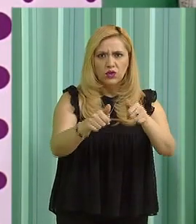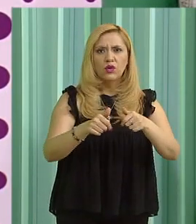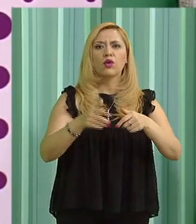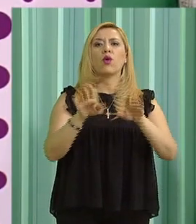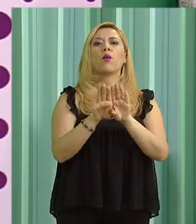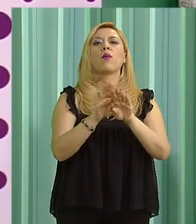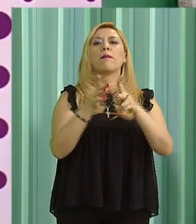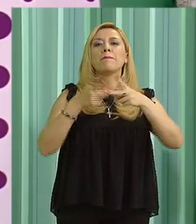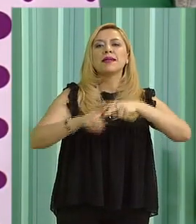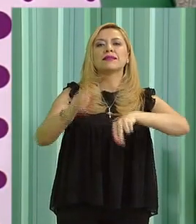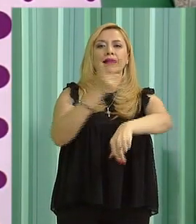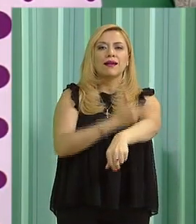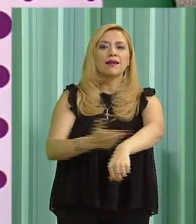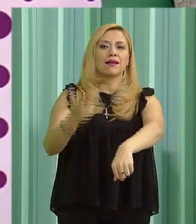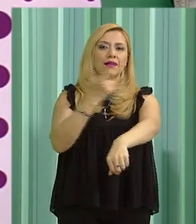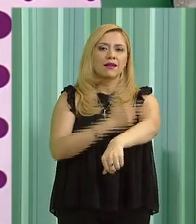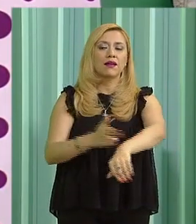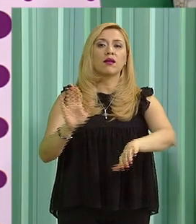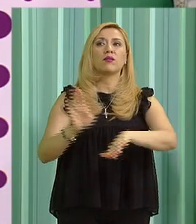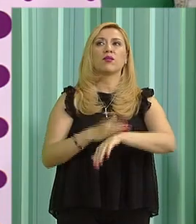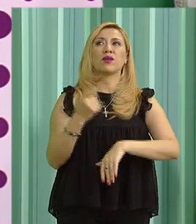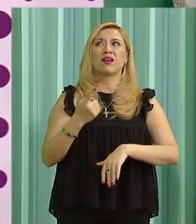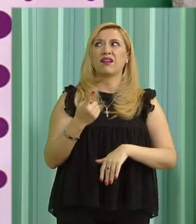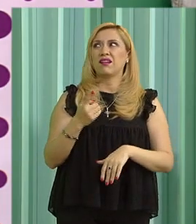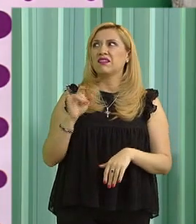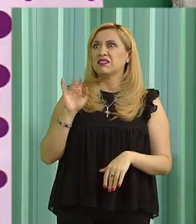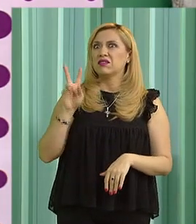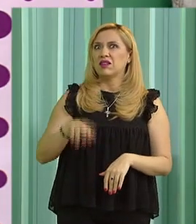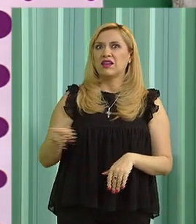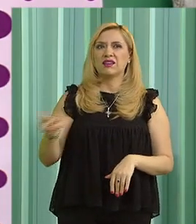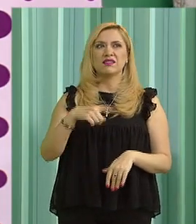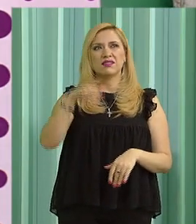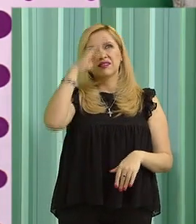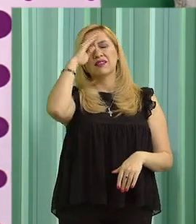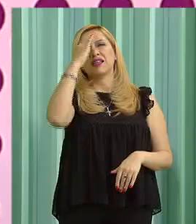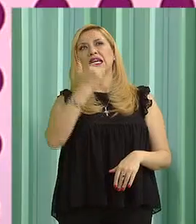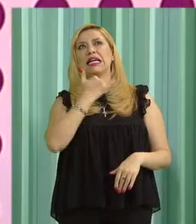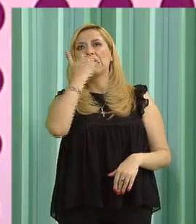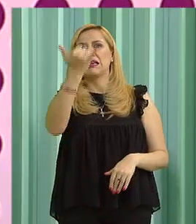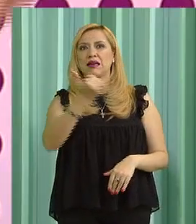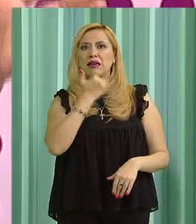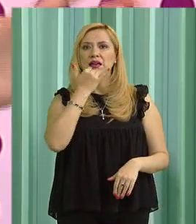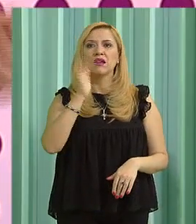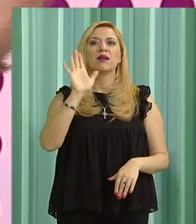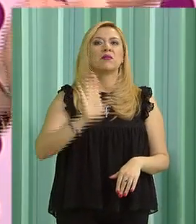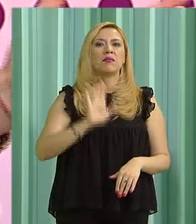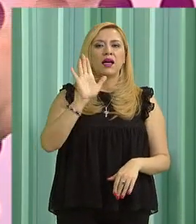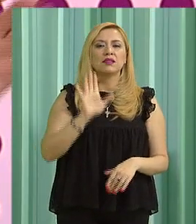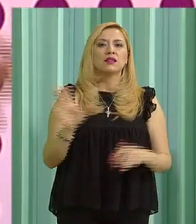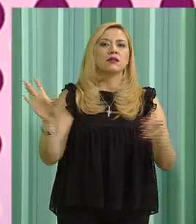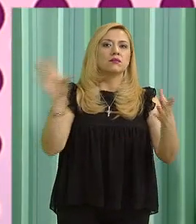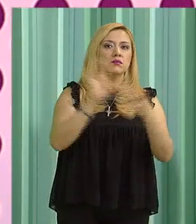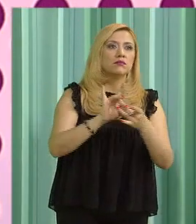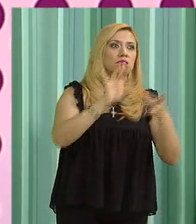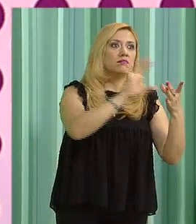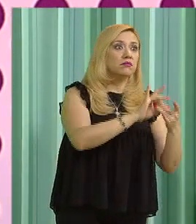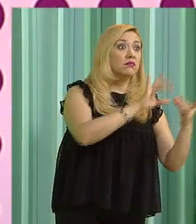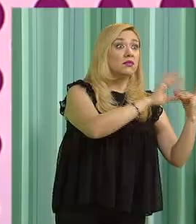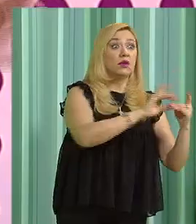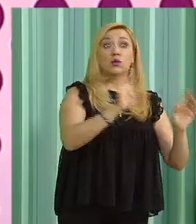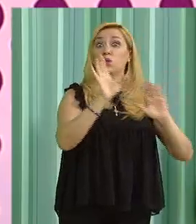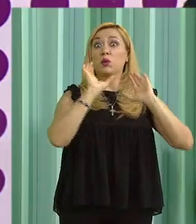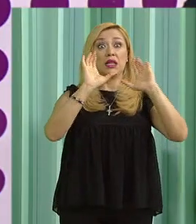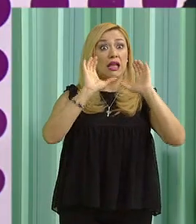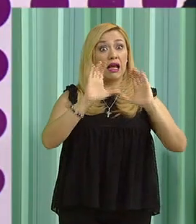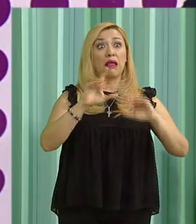en el procedimiento. Y aparte porque traen prejuicios, ¿no? También seguro alguien de boca en boca les ha comentado, no, al llegar allá